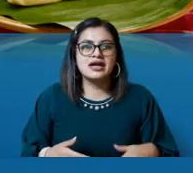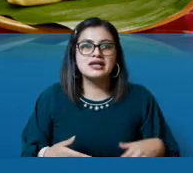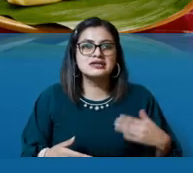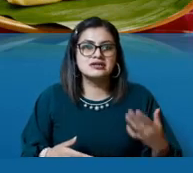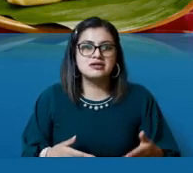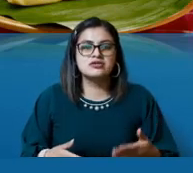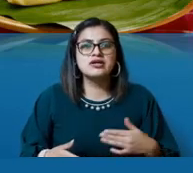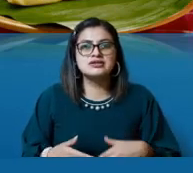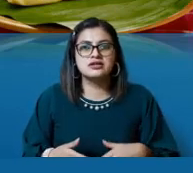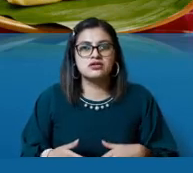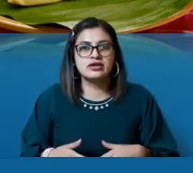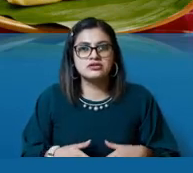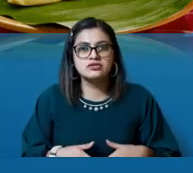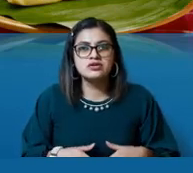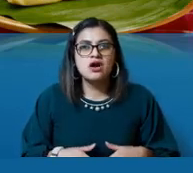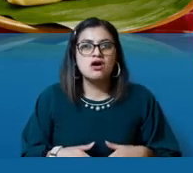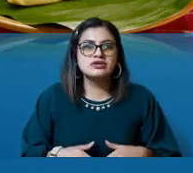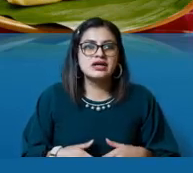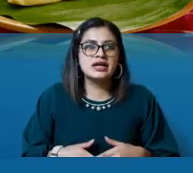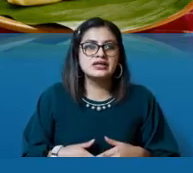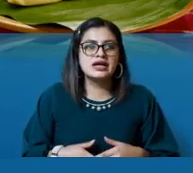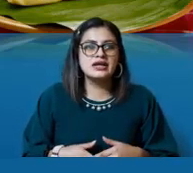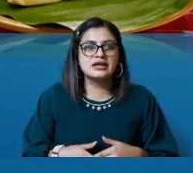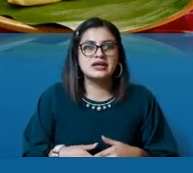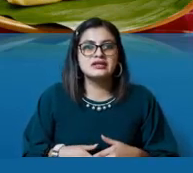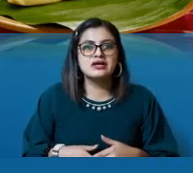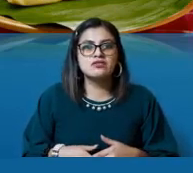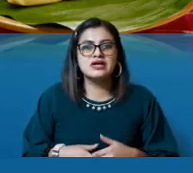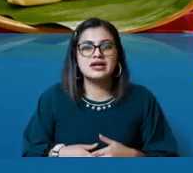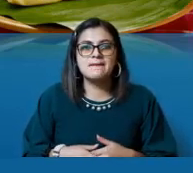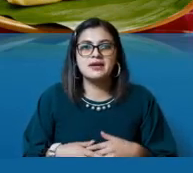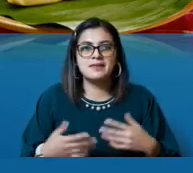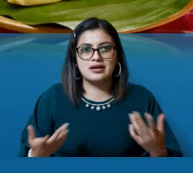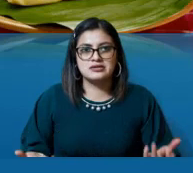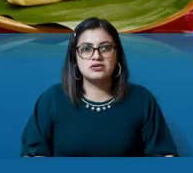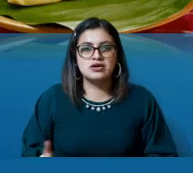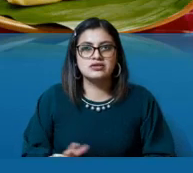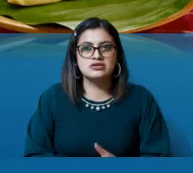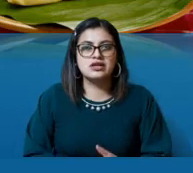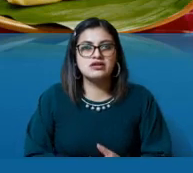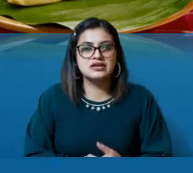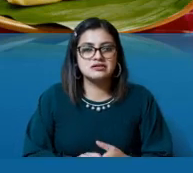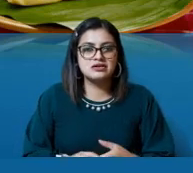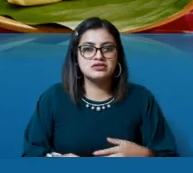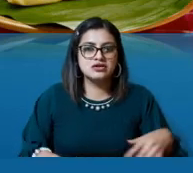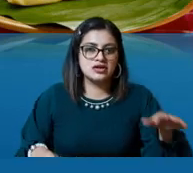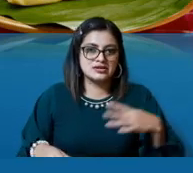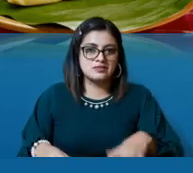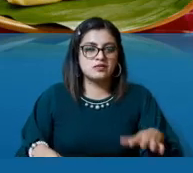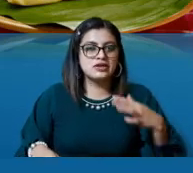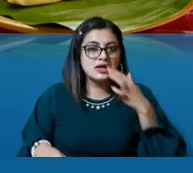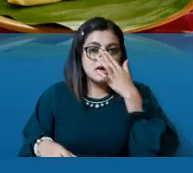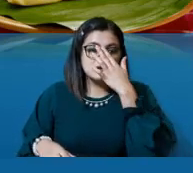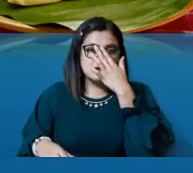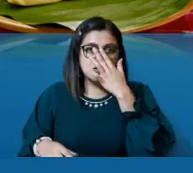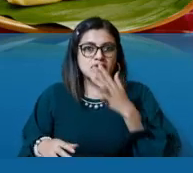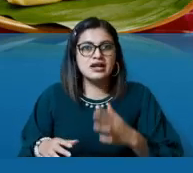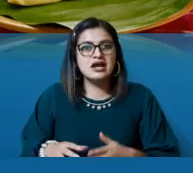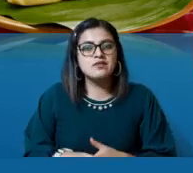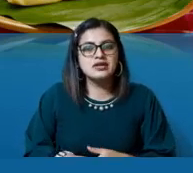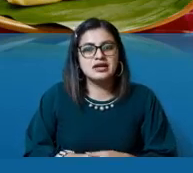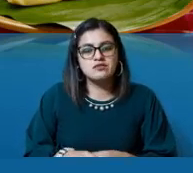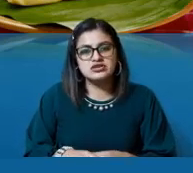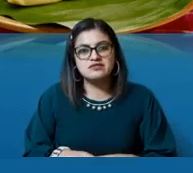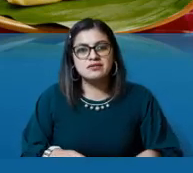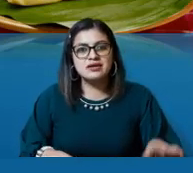que recrea el nacimiento del Señor Jesús, o tan grandes que requieren de una gran preparación. Entonces, los nacimientos son los que se ponen debajo